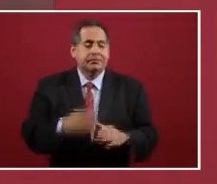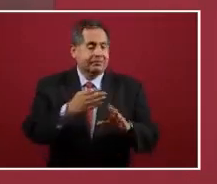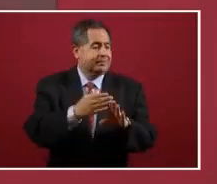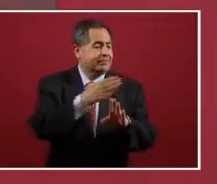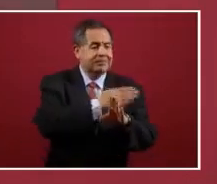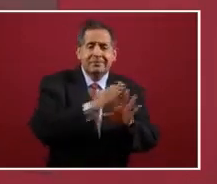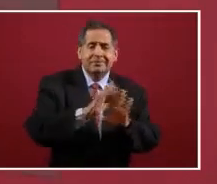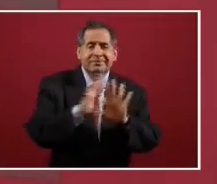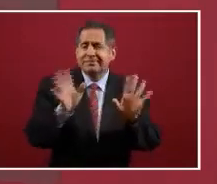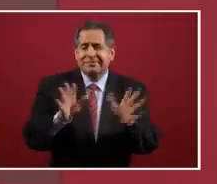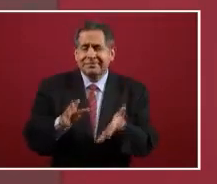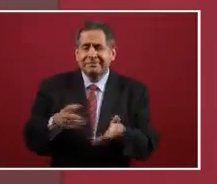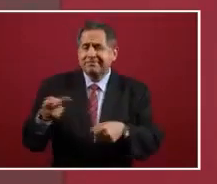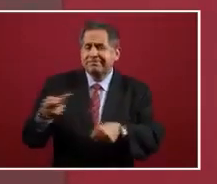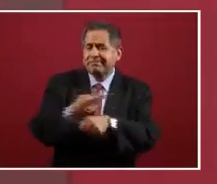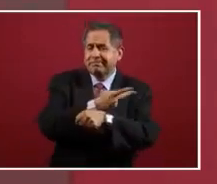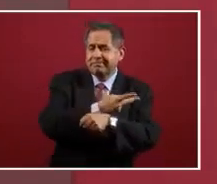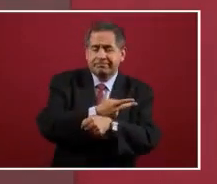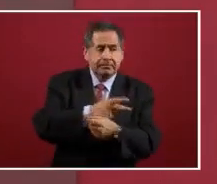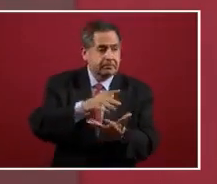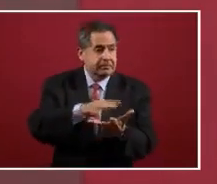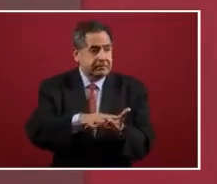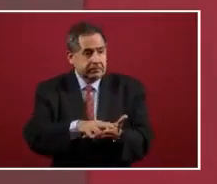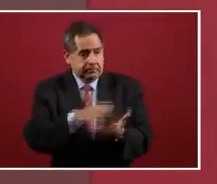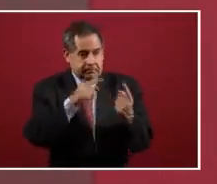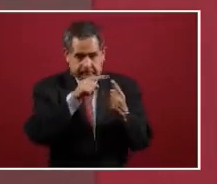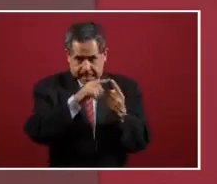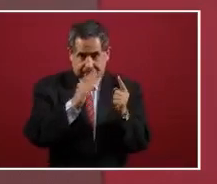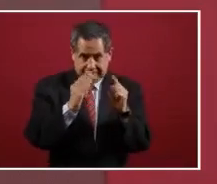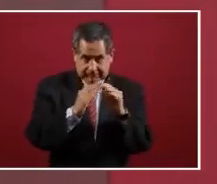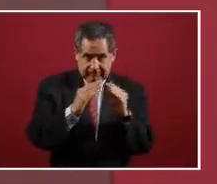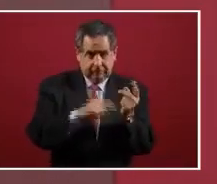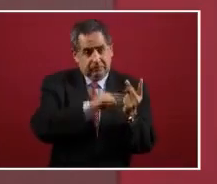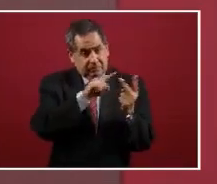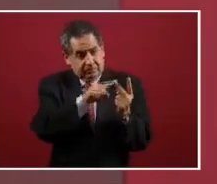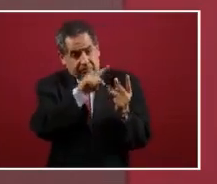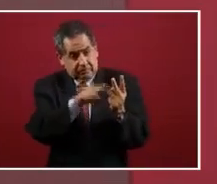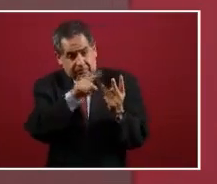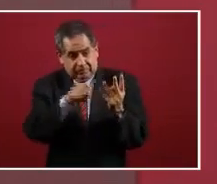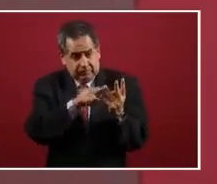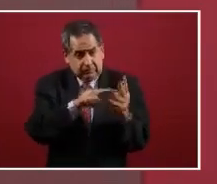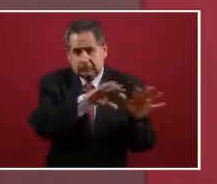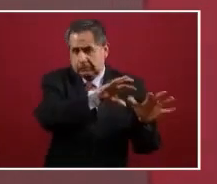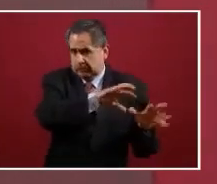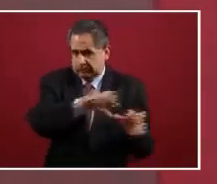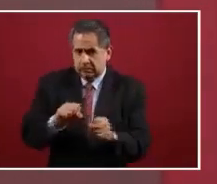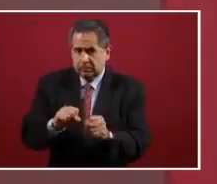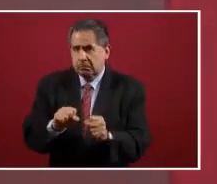entrega de la mayor parte de los bienes que fueron incautados